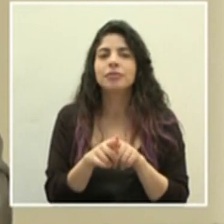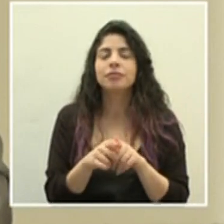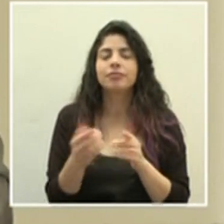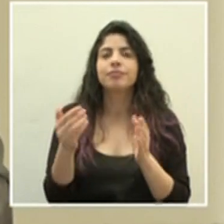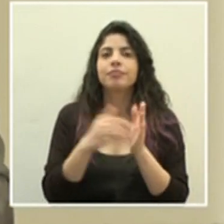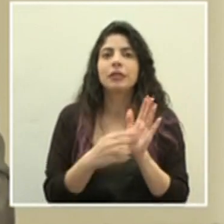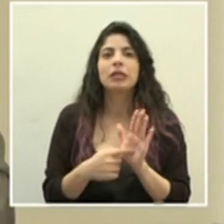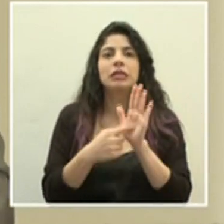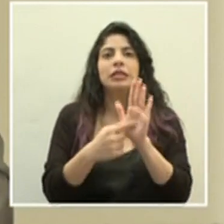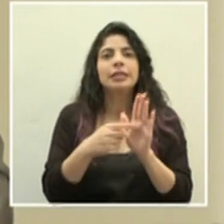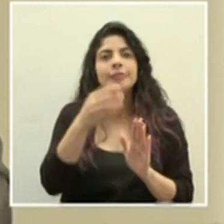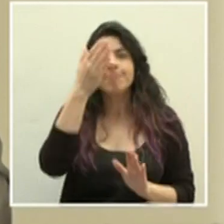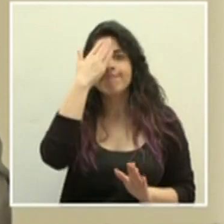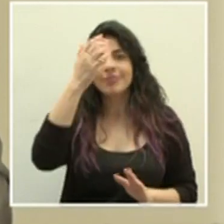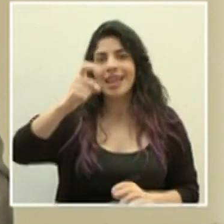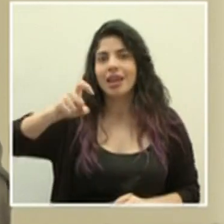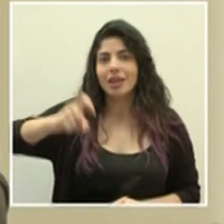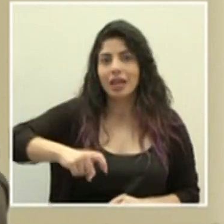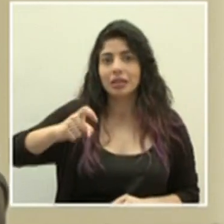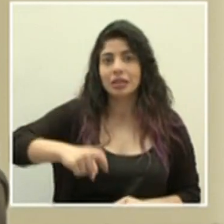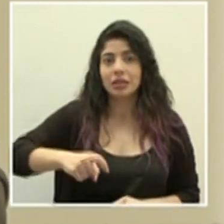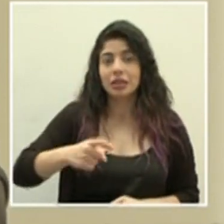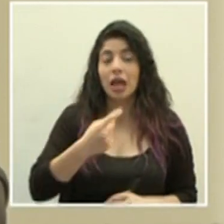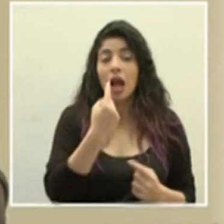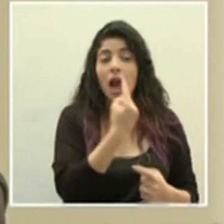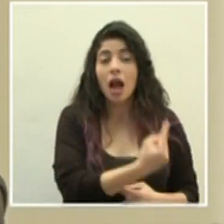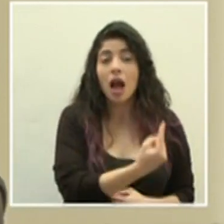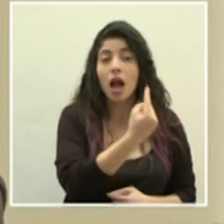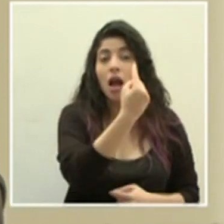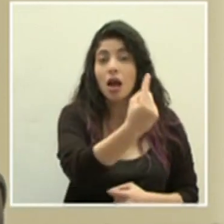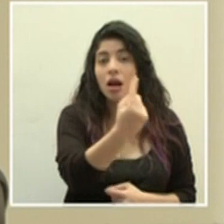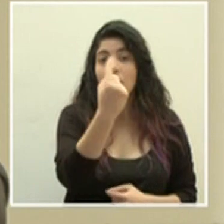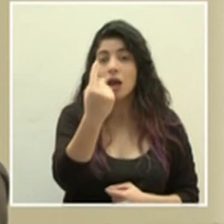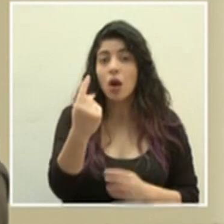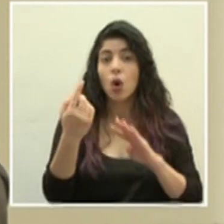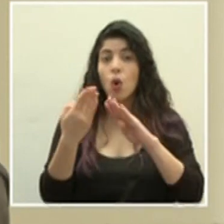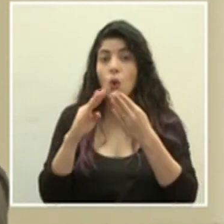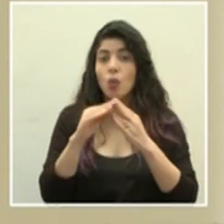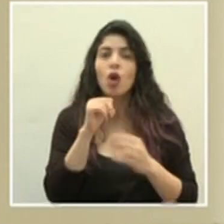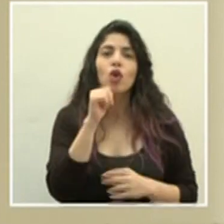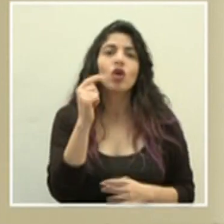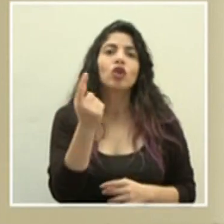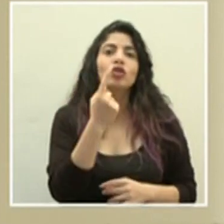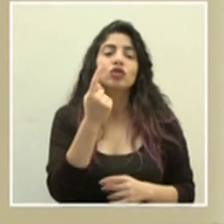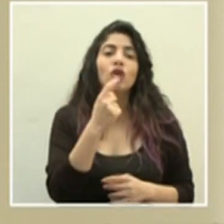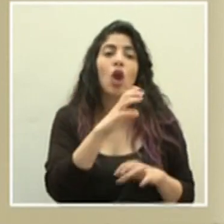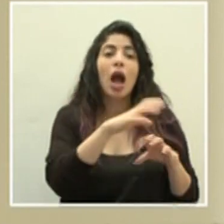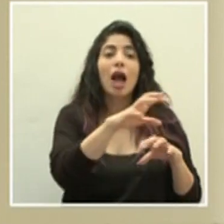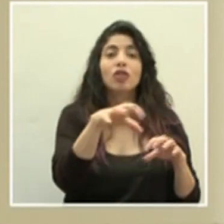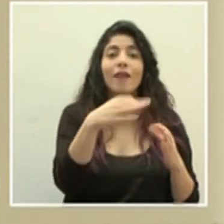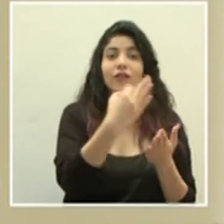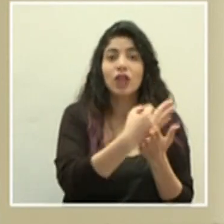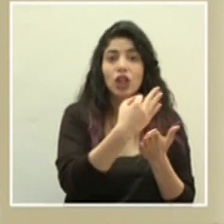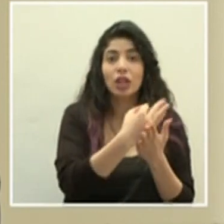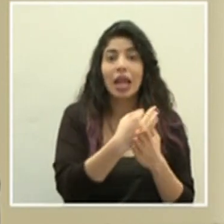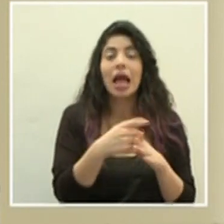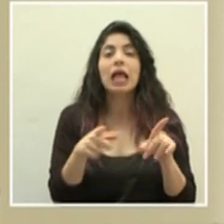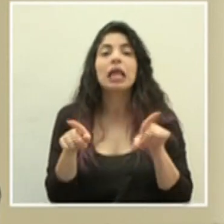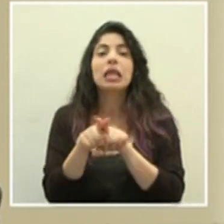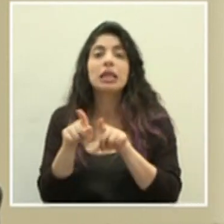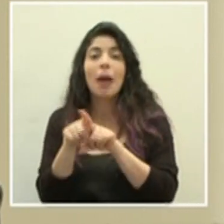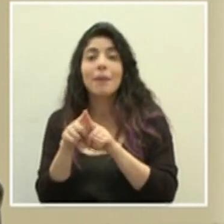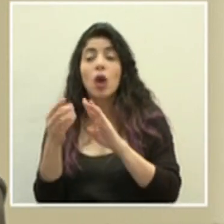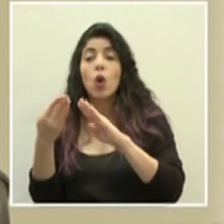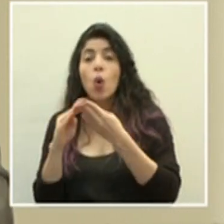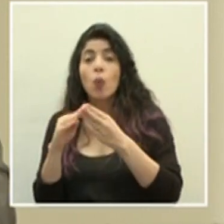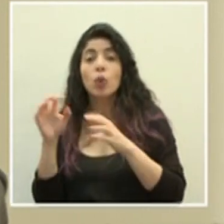reposicionar la necesidad de que en cada comunidad, que usted lo mencionó, no solamente en los cantones fronterizos, sino que también en